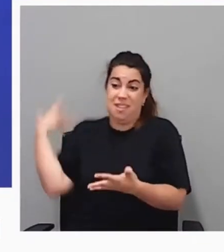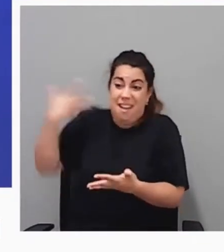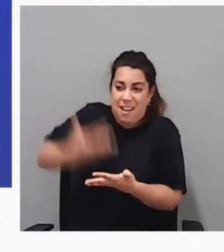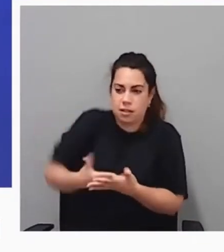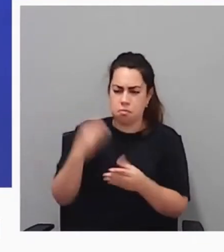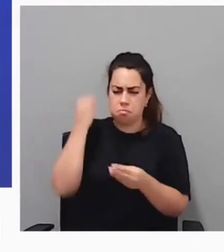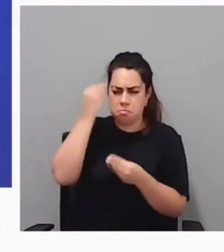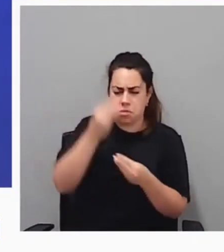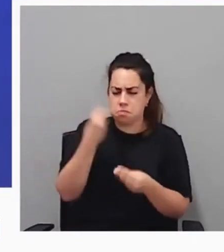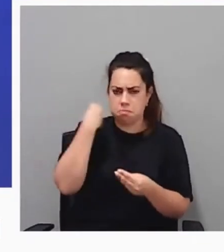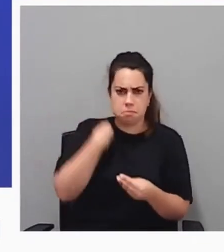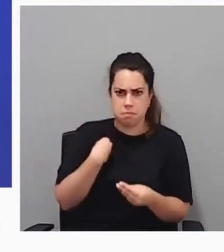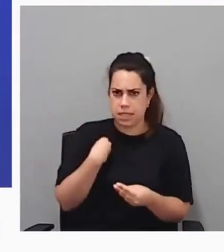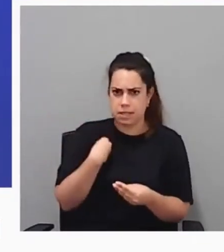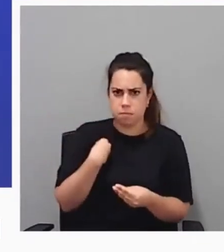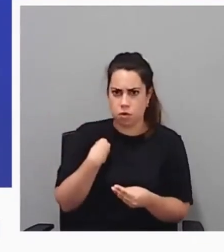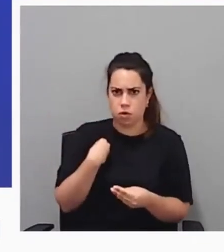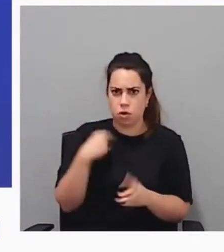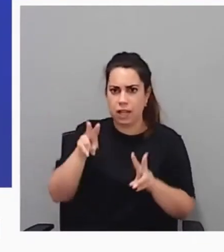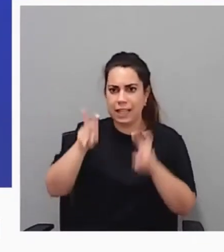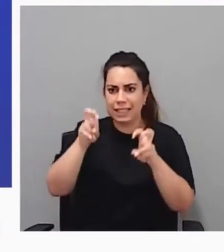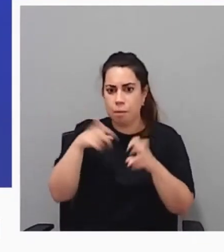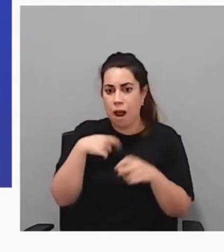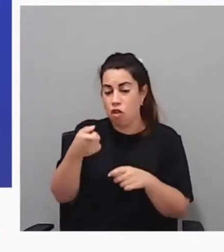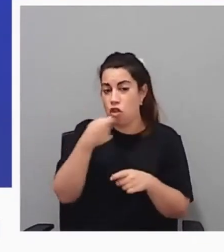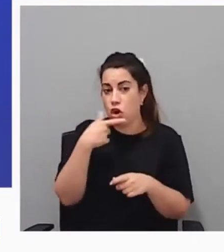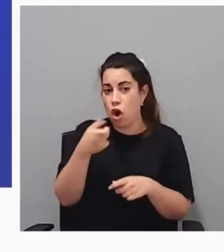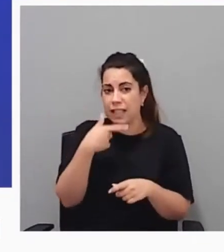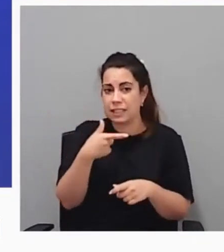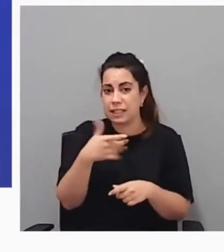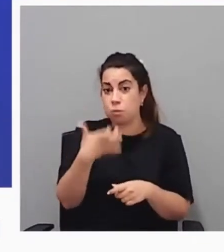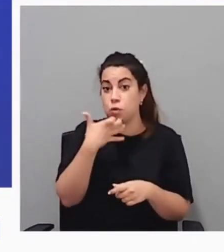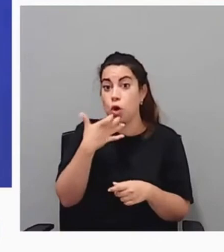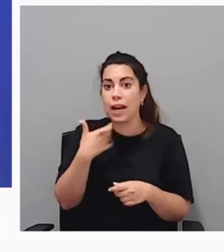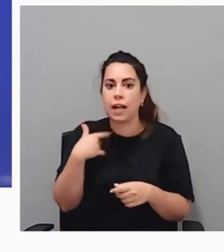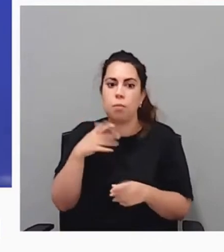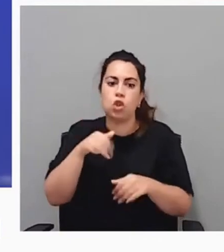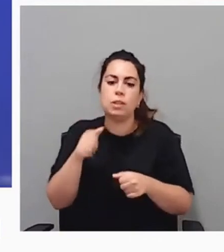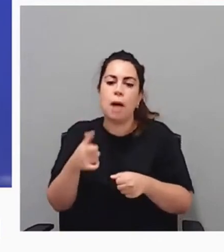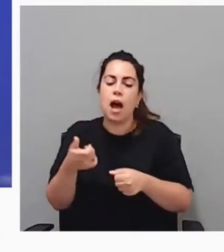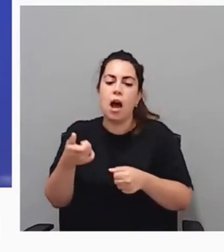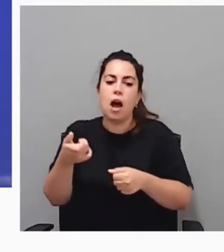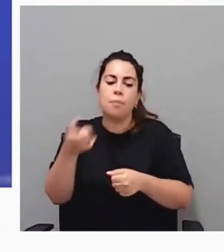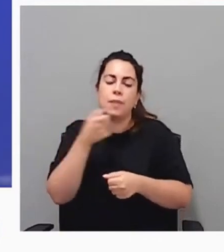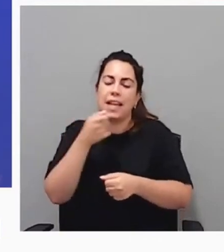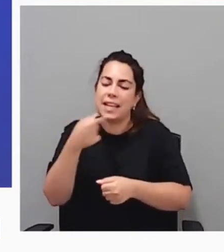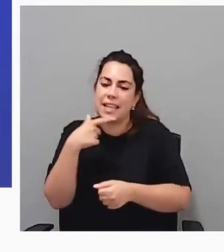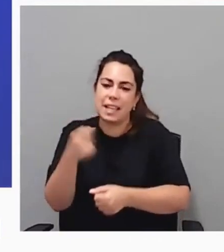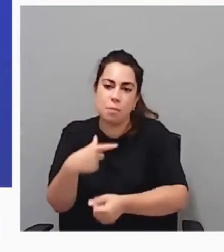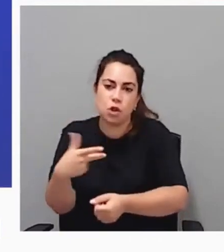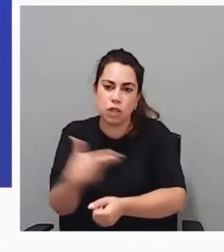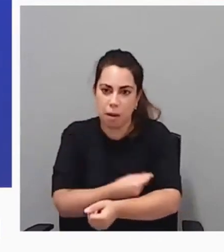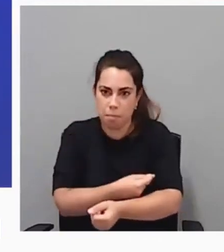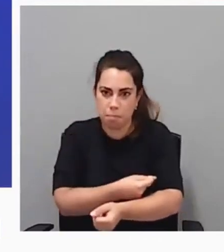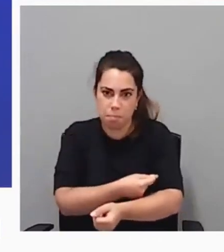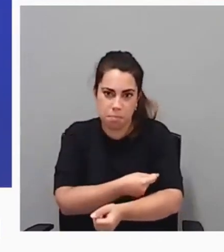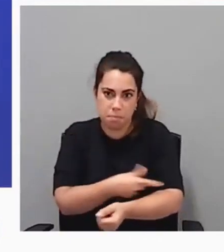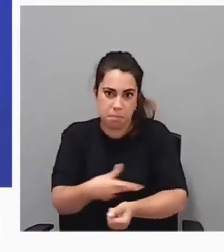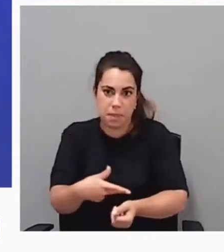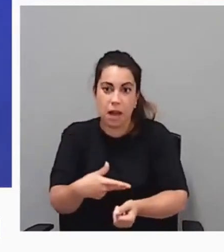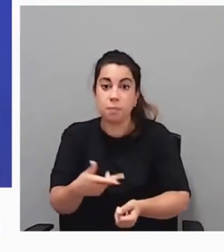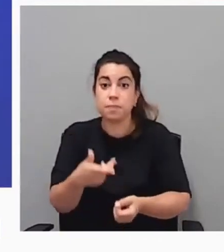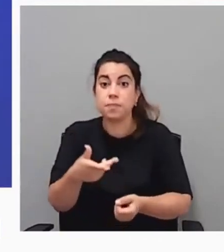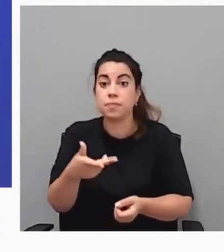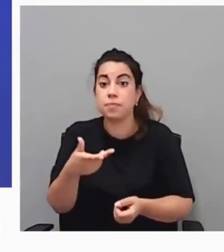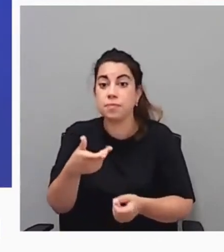tenían era meter las drogas que, por ejemplo, metemos en la quimioterapia en una nanopartícula para poder reducir las dosis de la